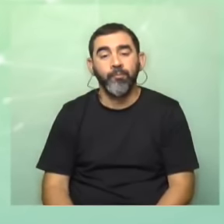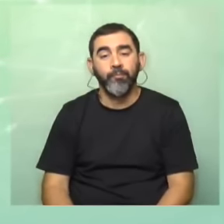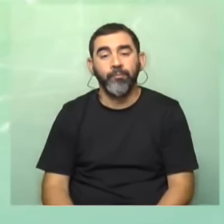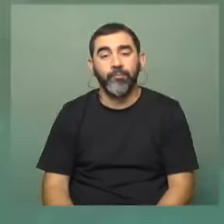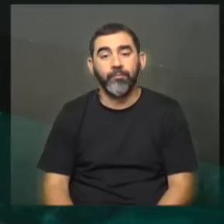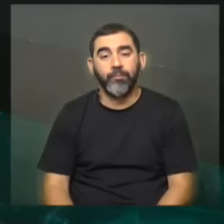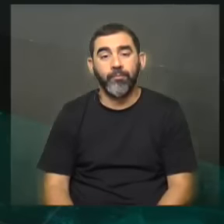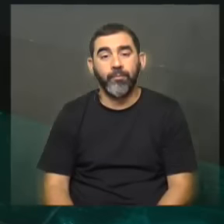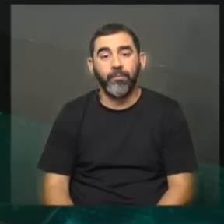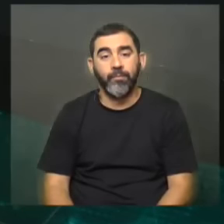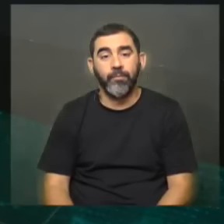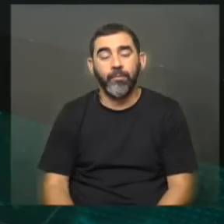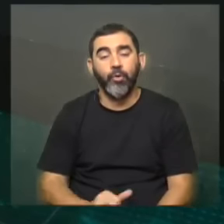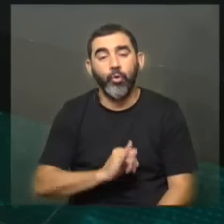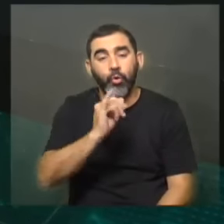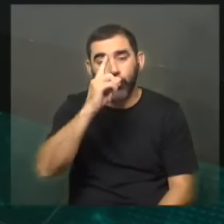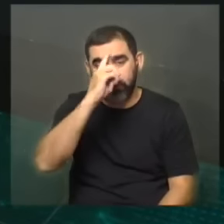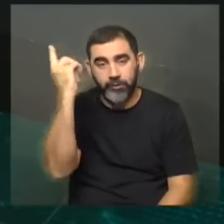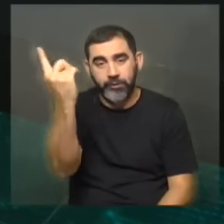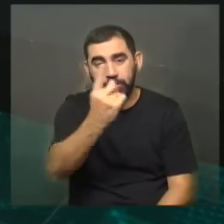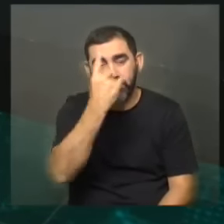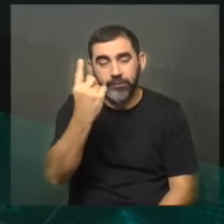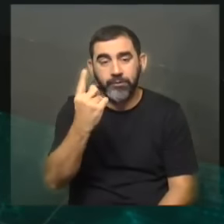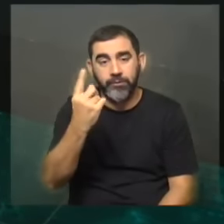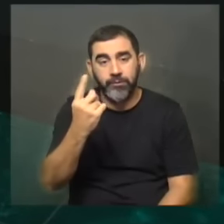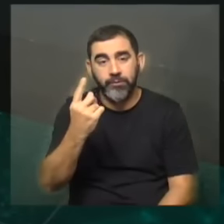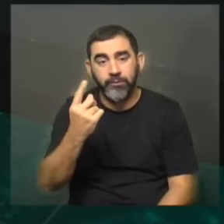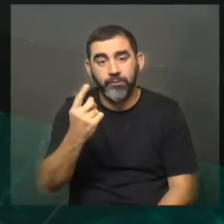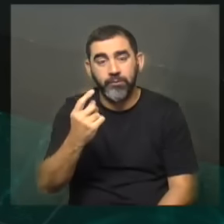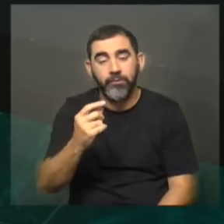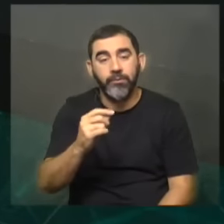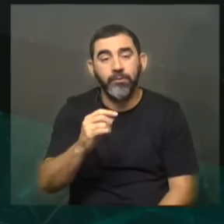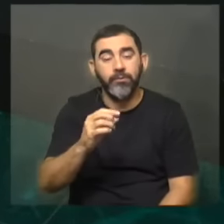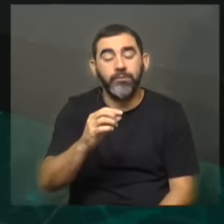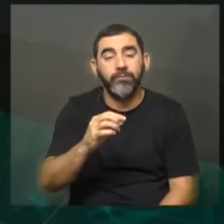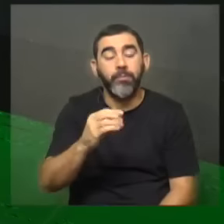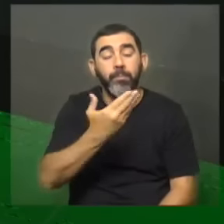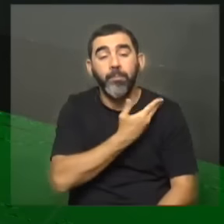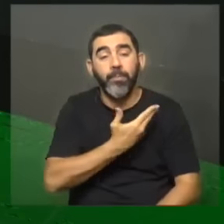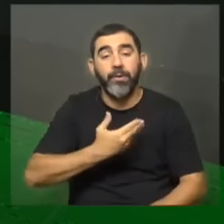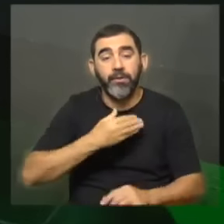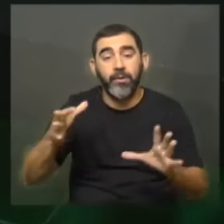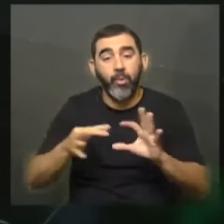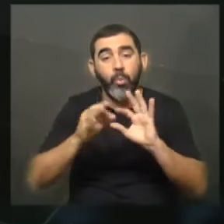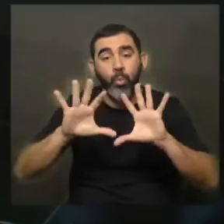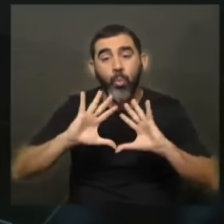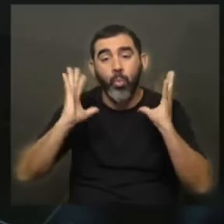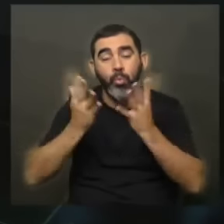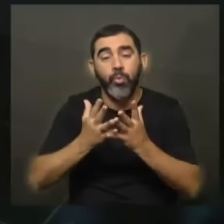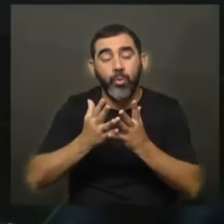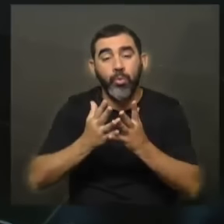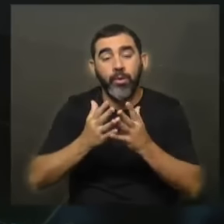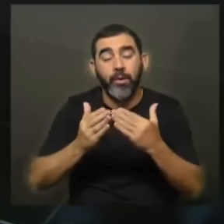uruguayos vamos a abrir ahora el capítulo internacional les contamos que Darío teitel presidente de la unión mundial del partido